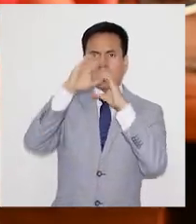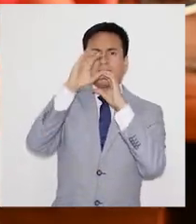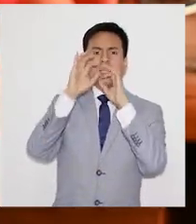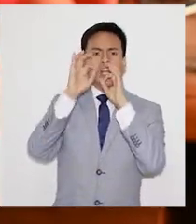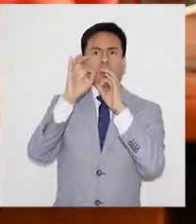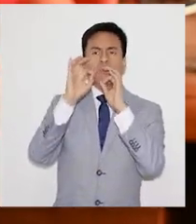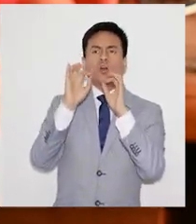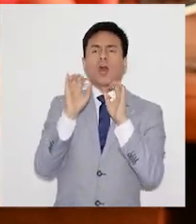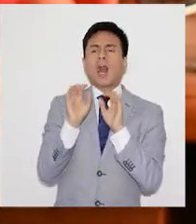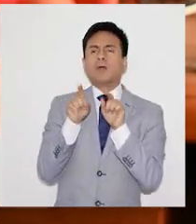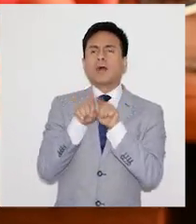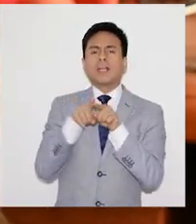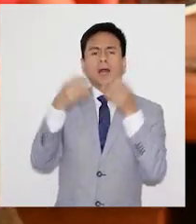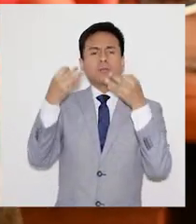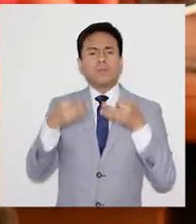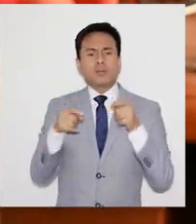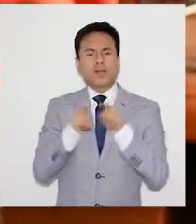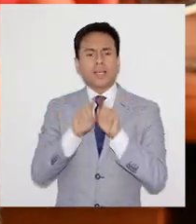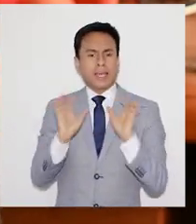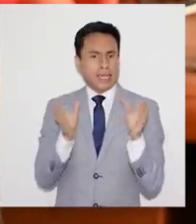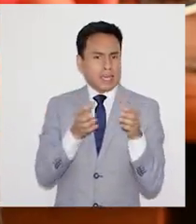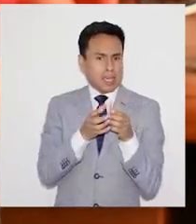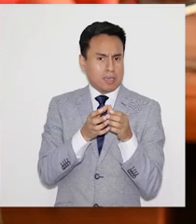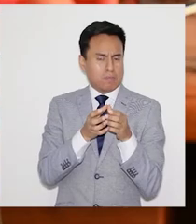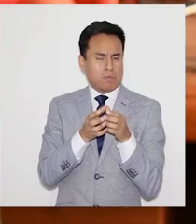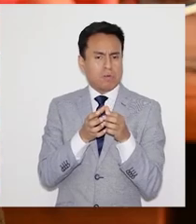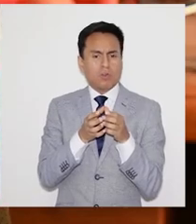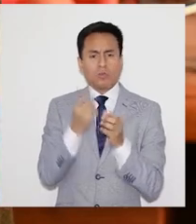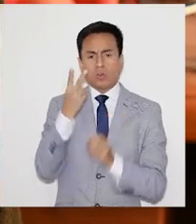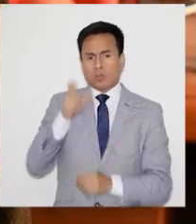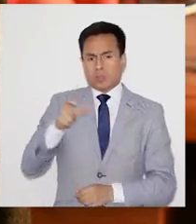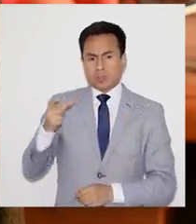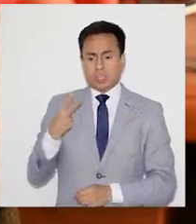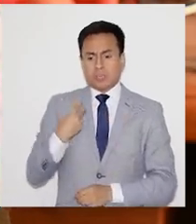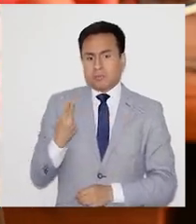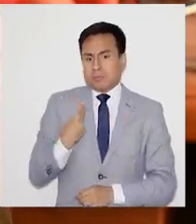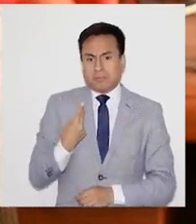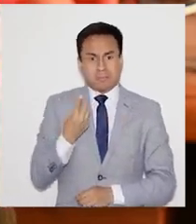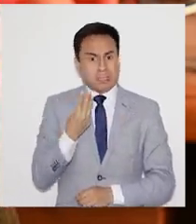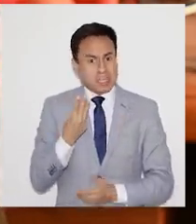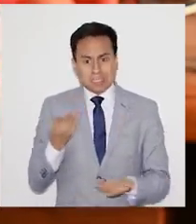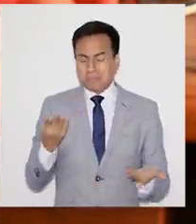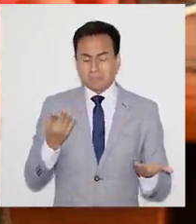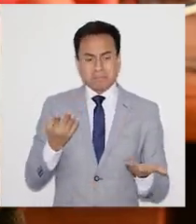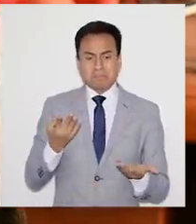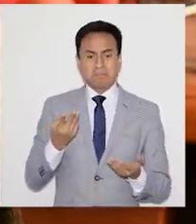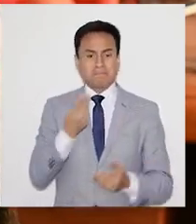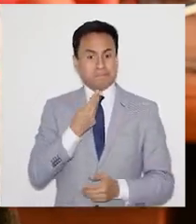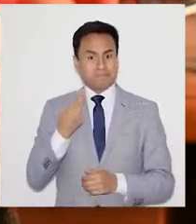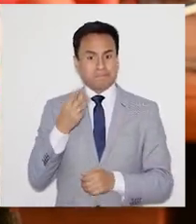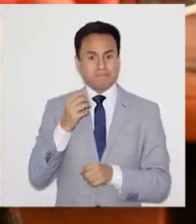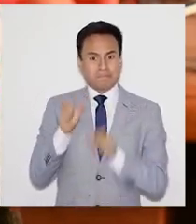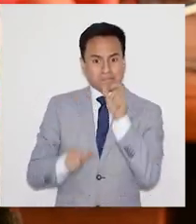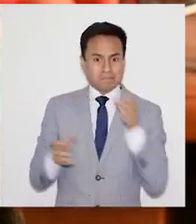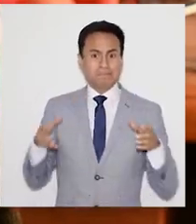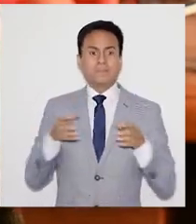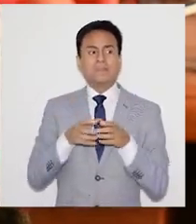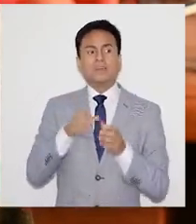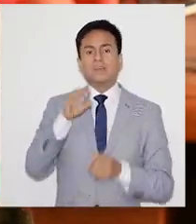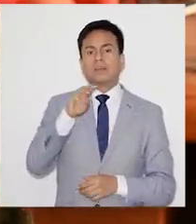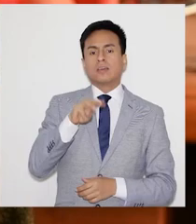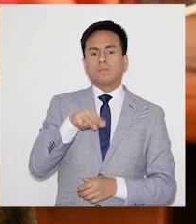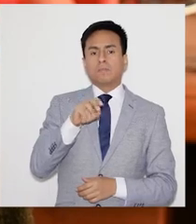muy apropiado, con un equipo que éramos dos personas y yo, tres en total,